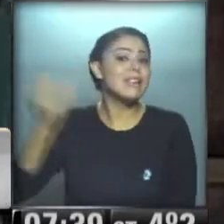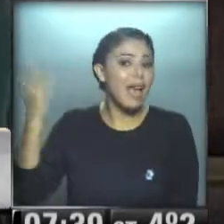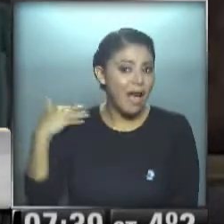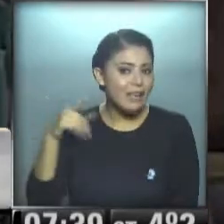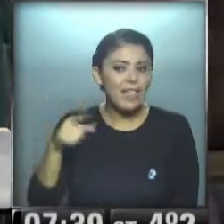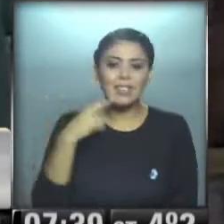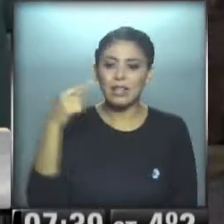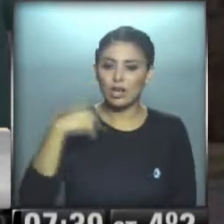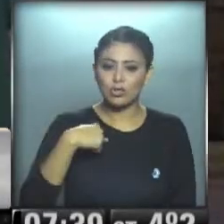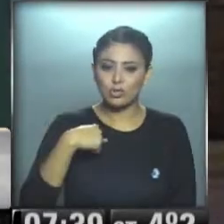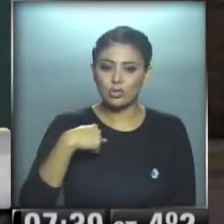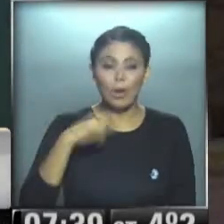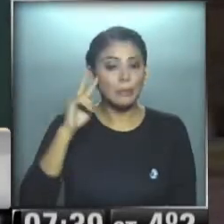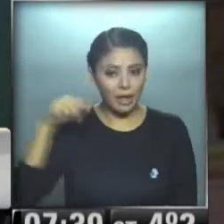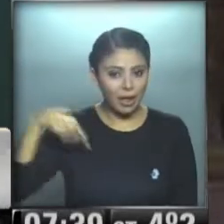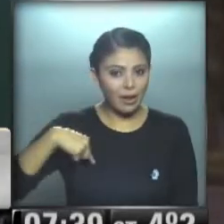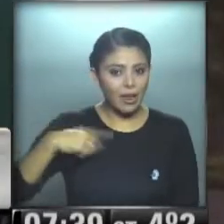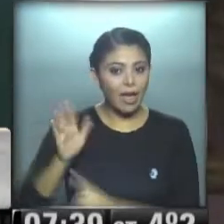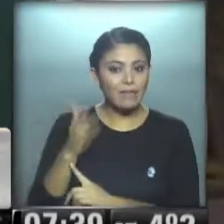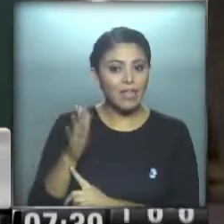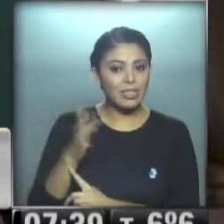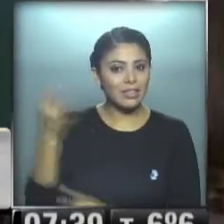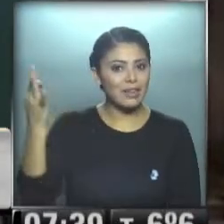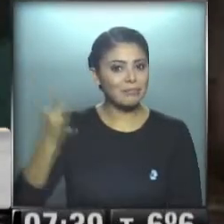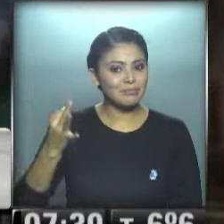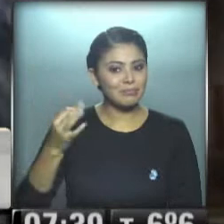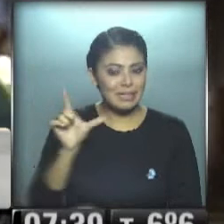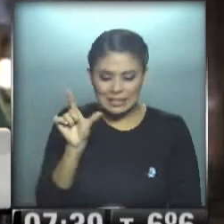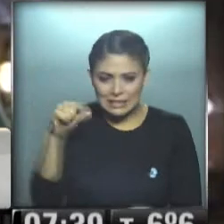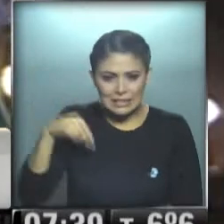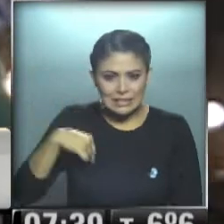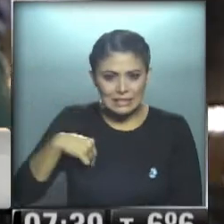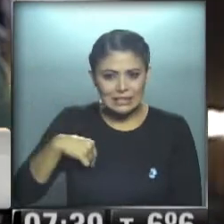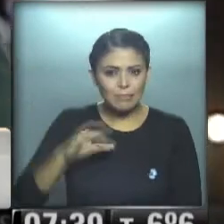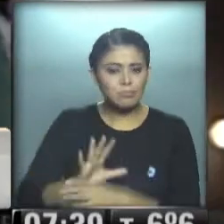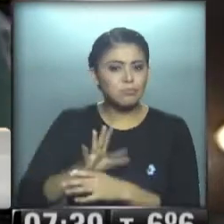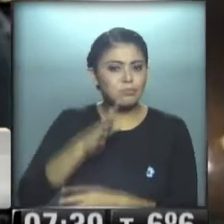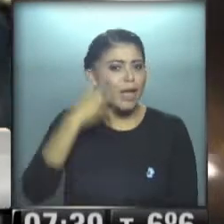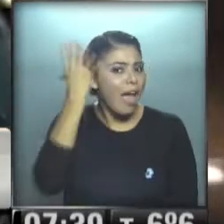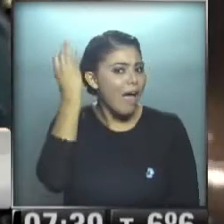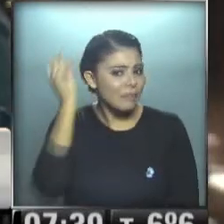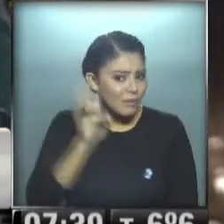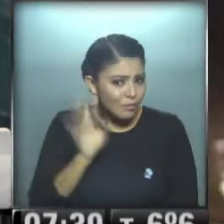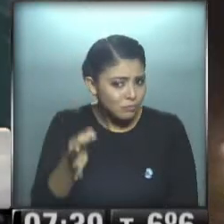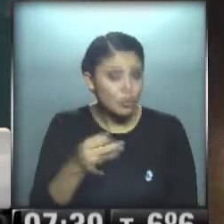porque dice que tengo fíjense una bandera tono s anoche de vista tengo aquí la